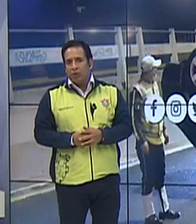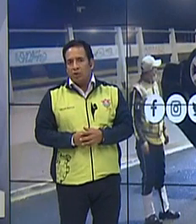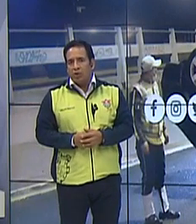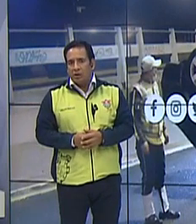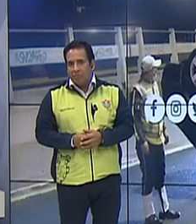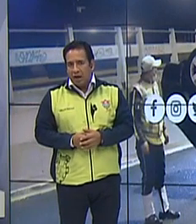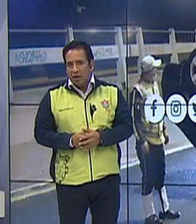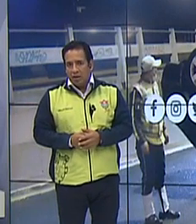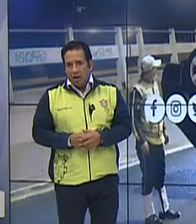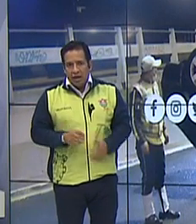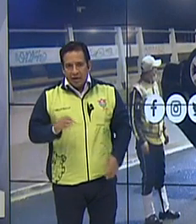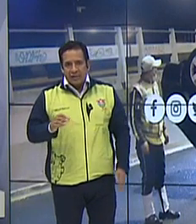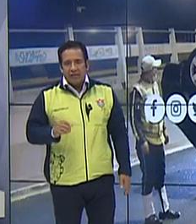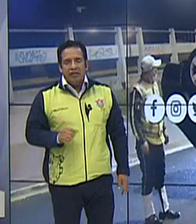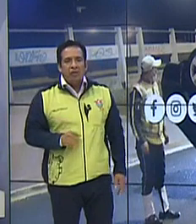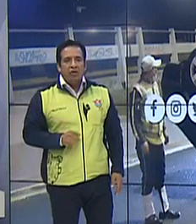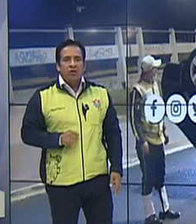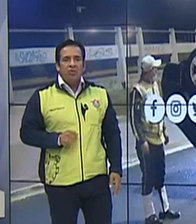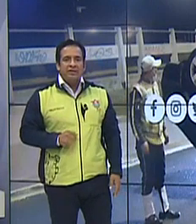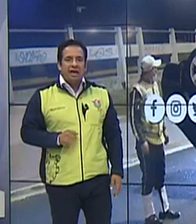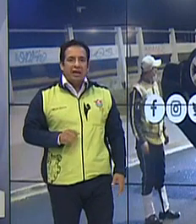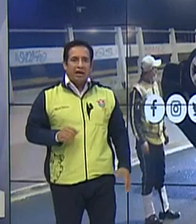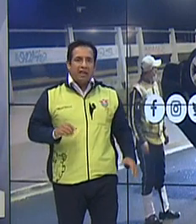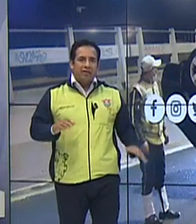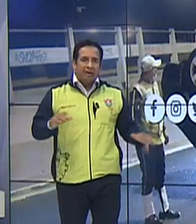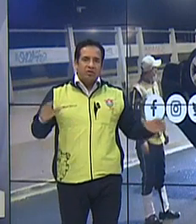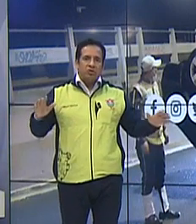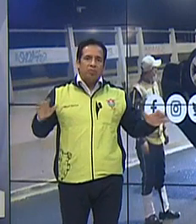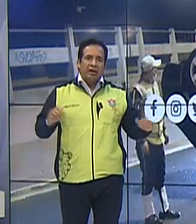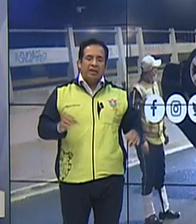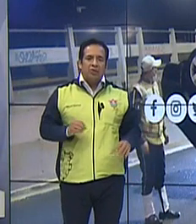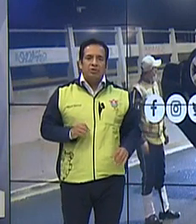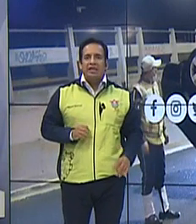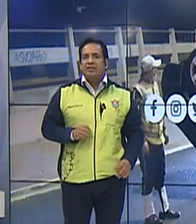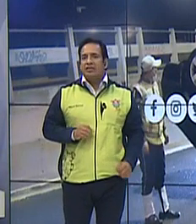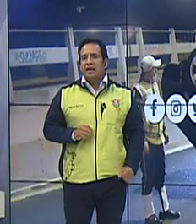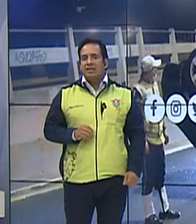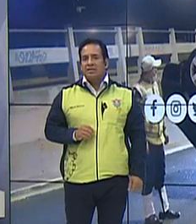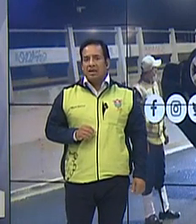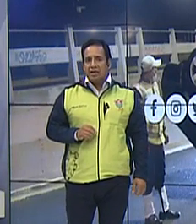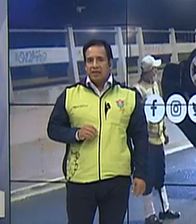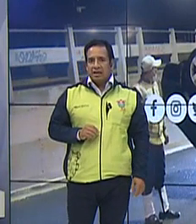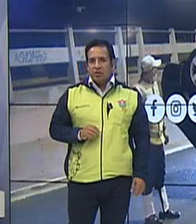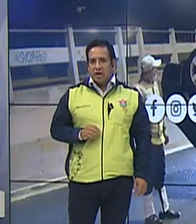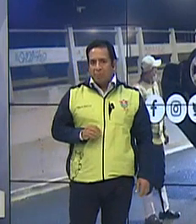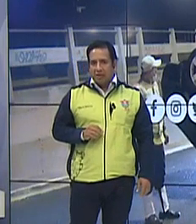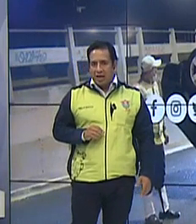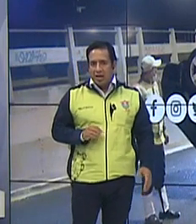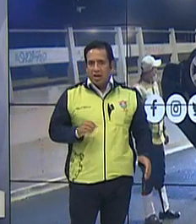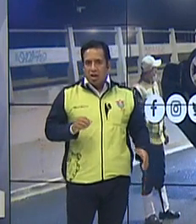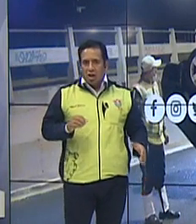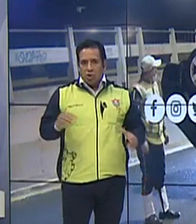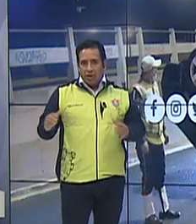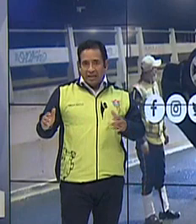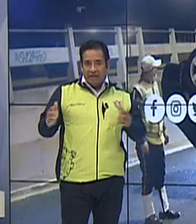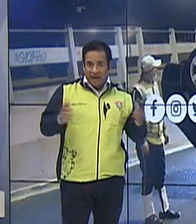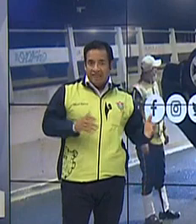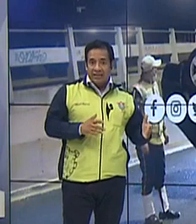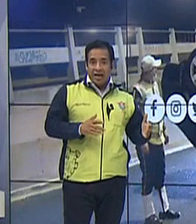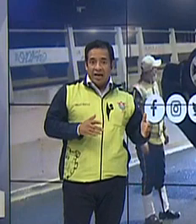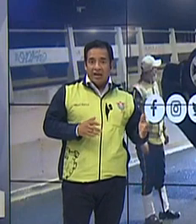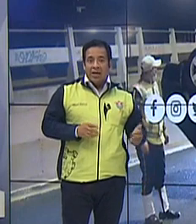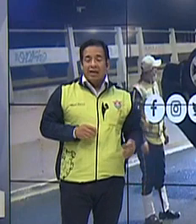del gobierno de Guatemala. En ese sentido, quiero comentarle que hay diversos operativos en las entradas y salidas de la ciudad capital, con